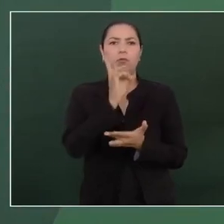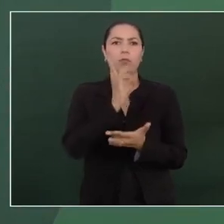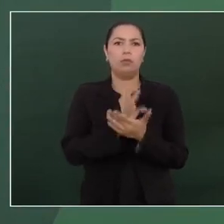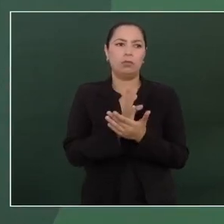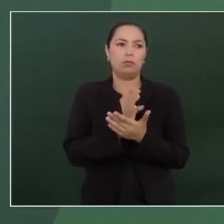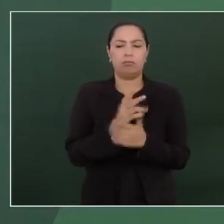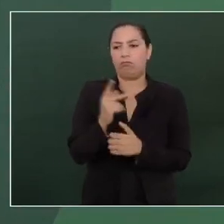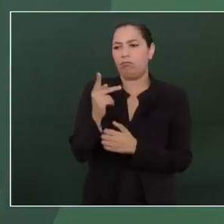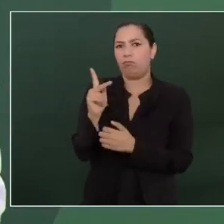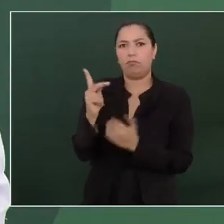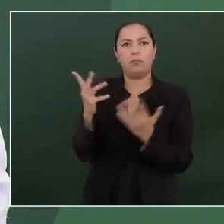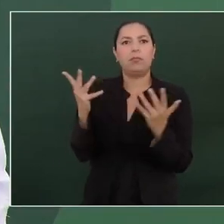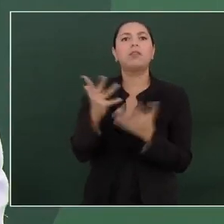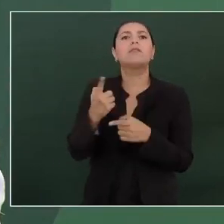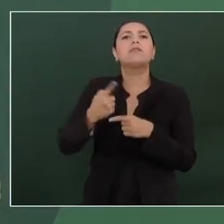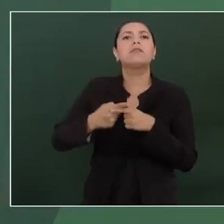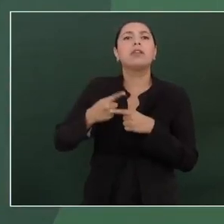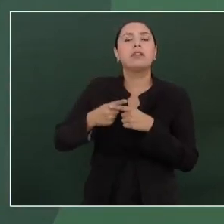los